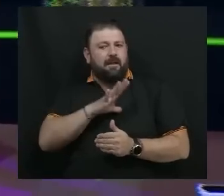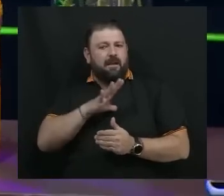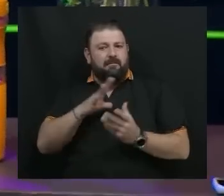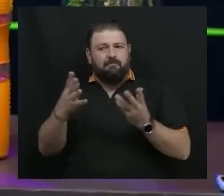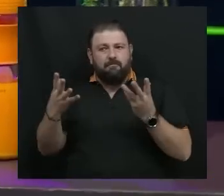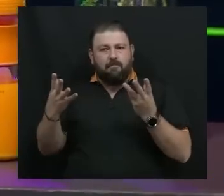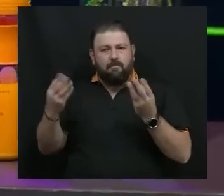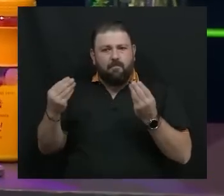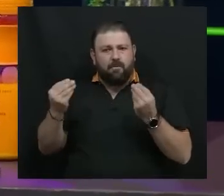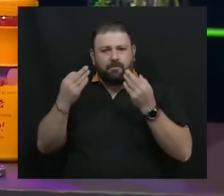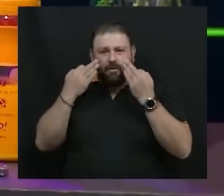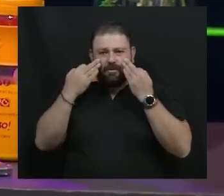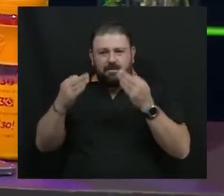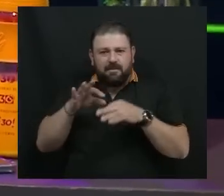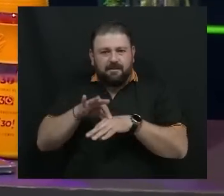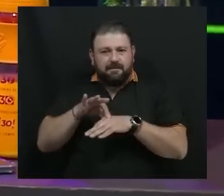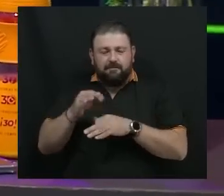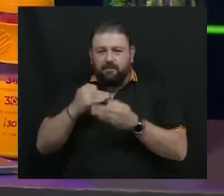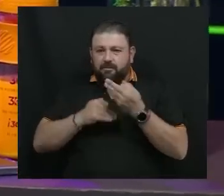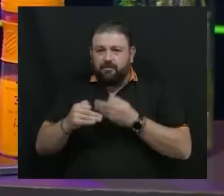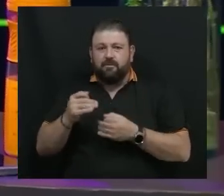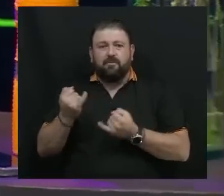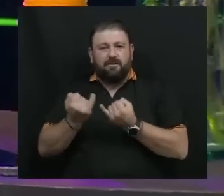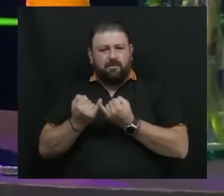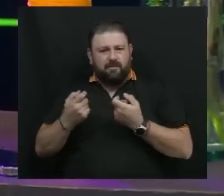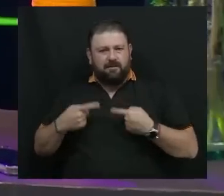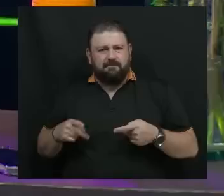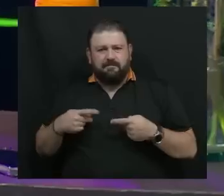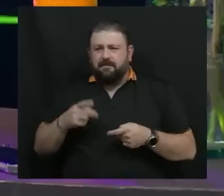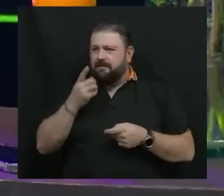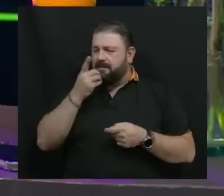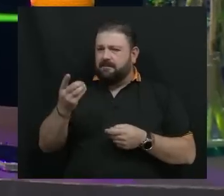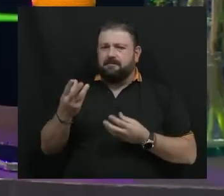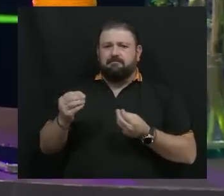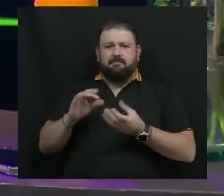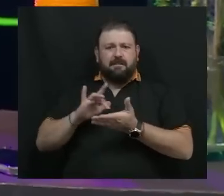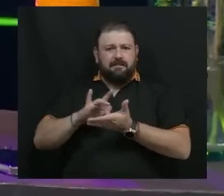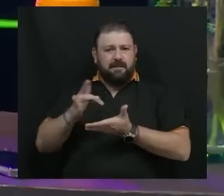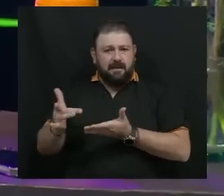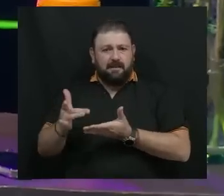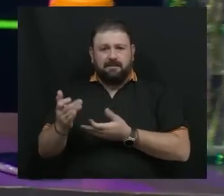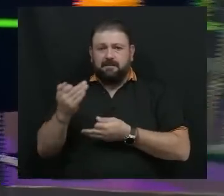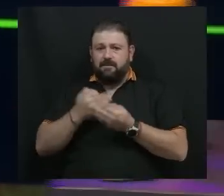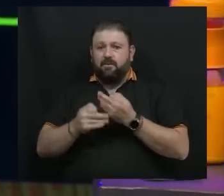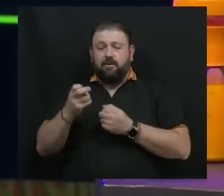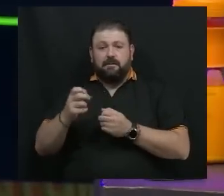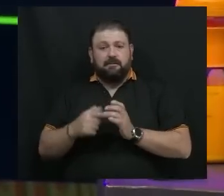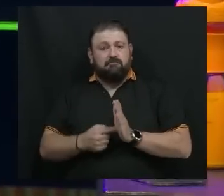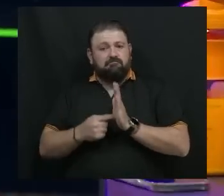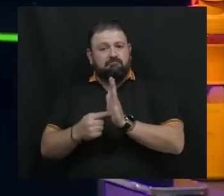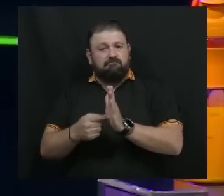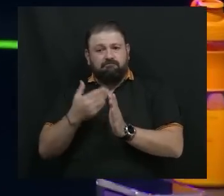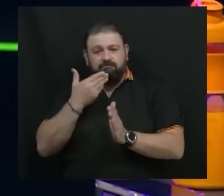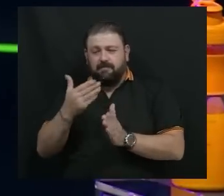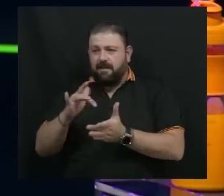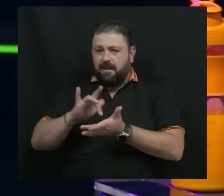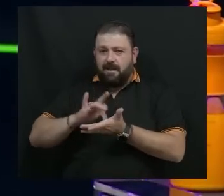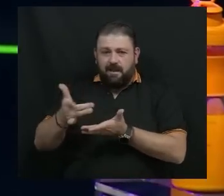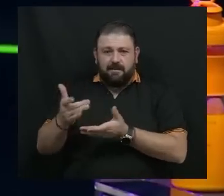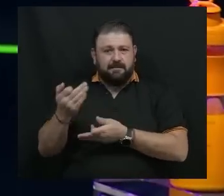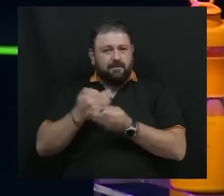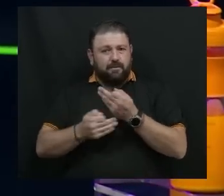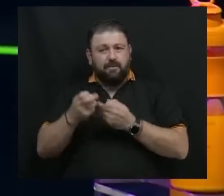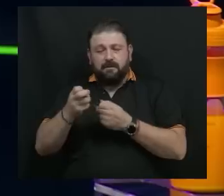impactantes. Y va a llegar un momento que la gente se te va a acercar y te va a decir, gracias por haberme mostrado esto. Gracias porque a